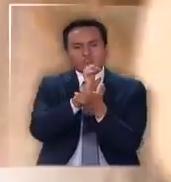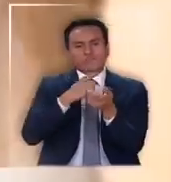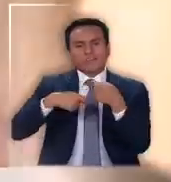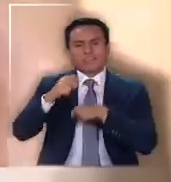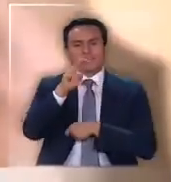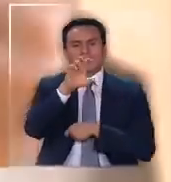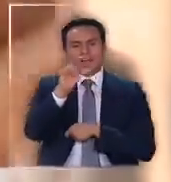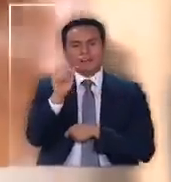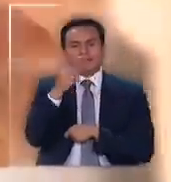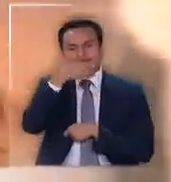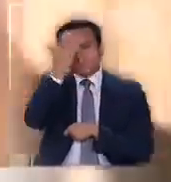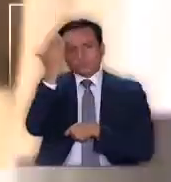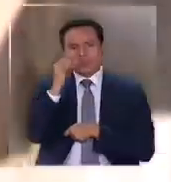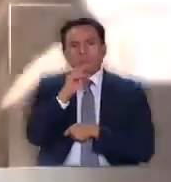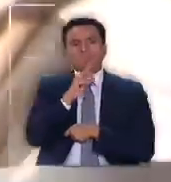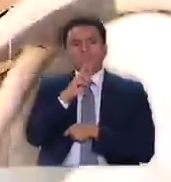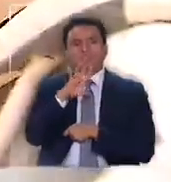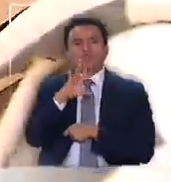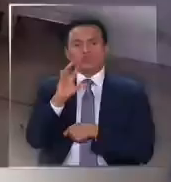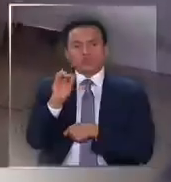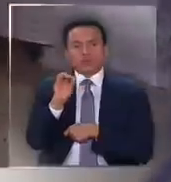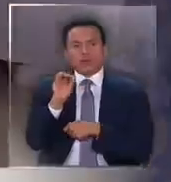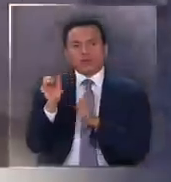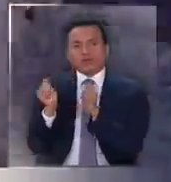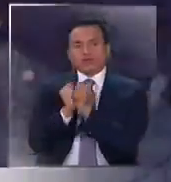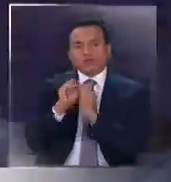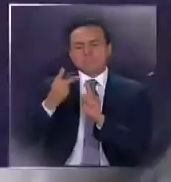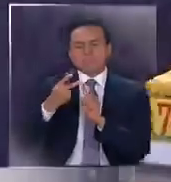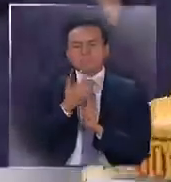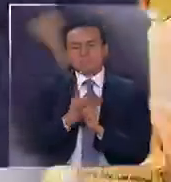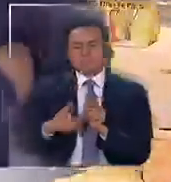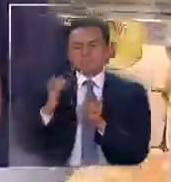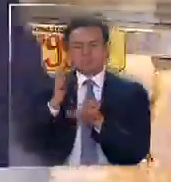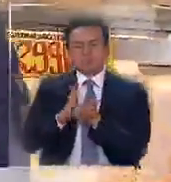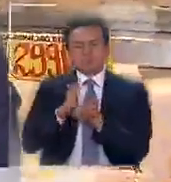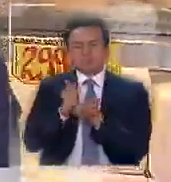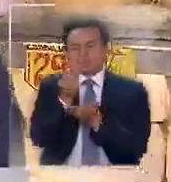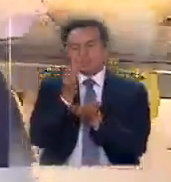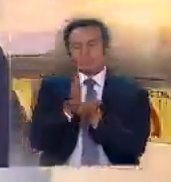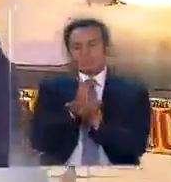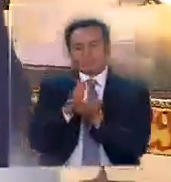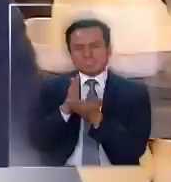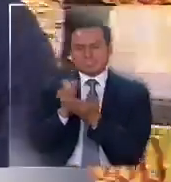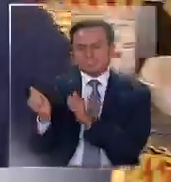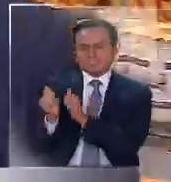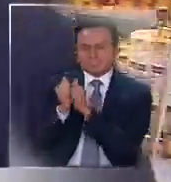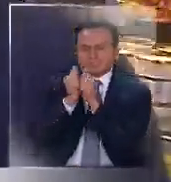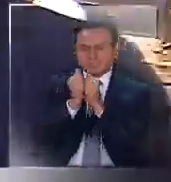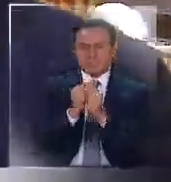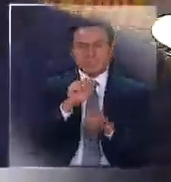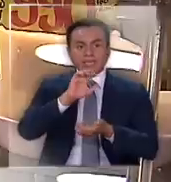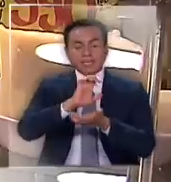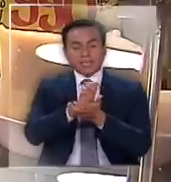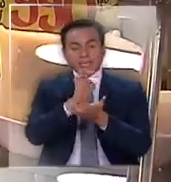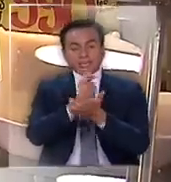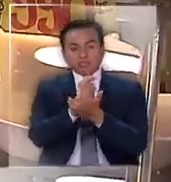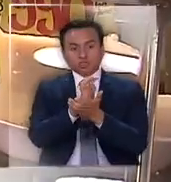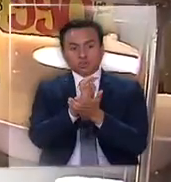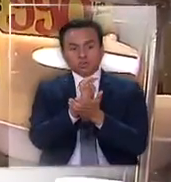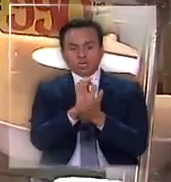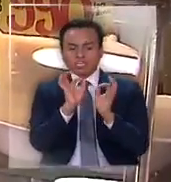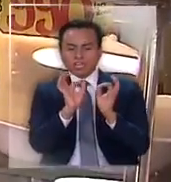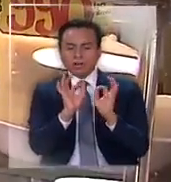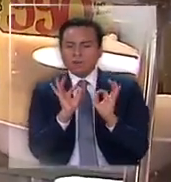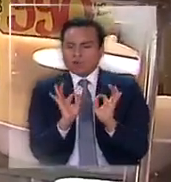Vega, el famoso Arturito, y nos acompañó el vicepresidente del Colegio de Nutricionistas. El queso en una